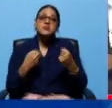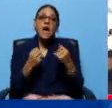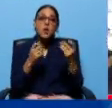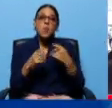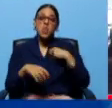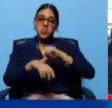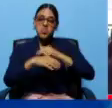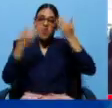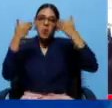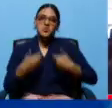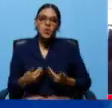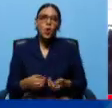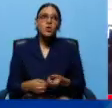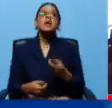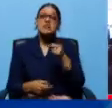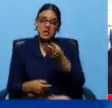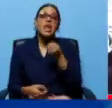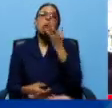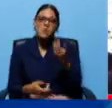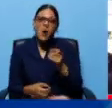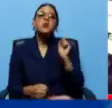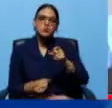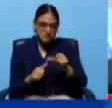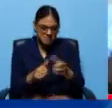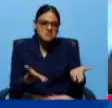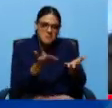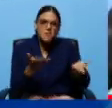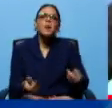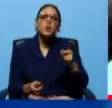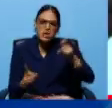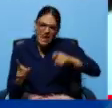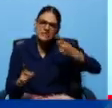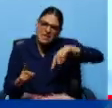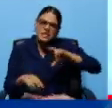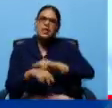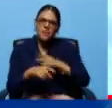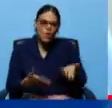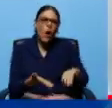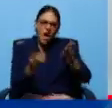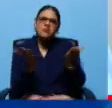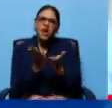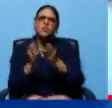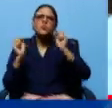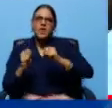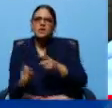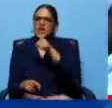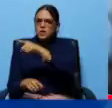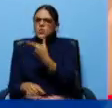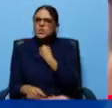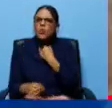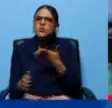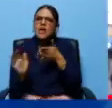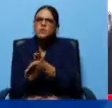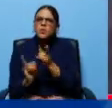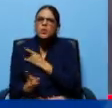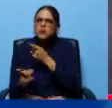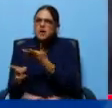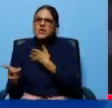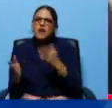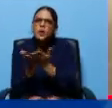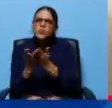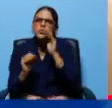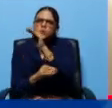Buenísimo. Necesitamos muchos médicos. ¿Ah? Que estudie. Está bien. ¿Y a ti te gusta alguna carrera? ¿Qué te